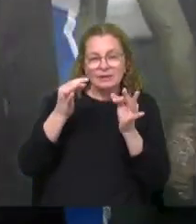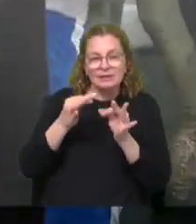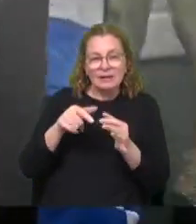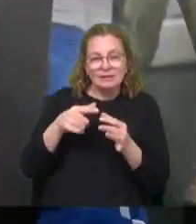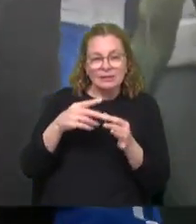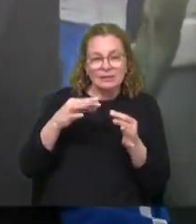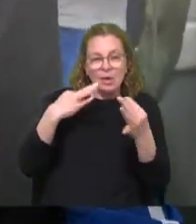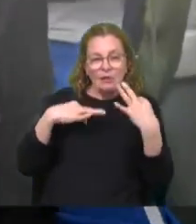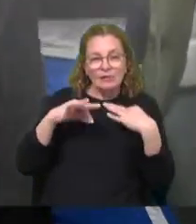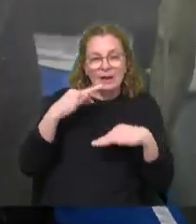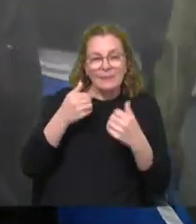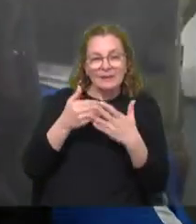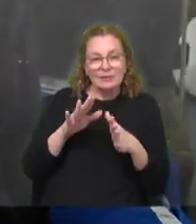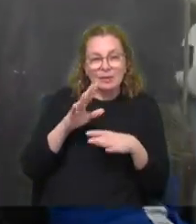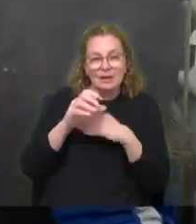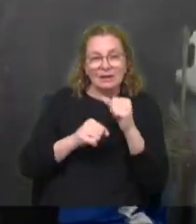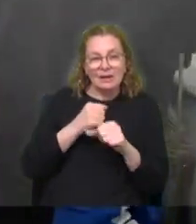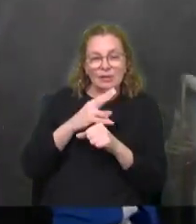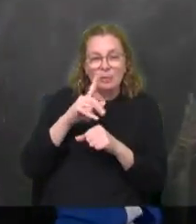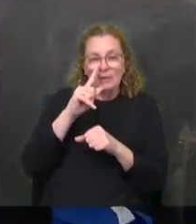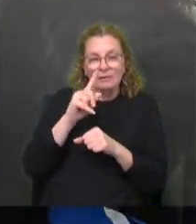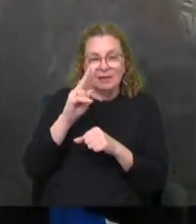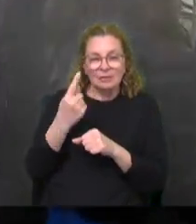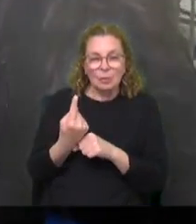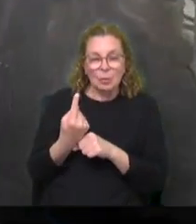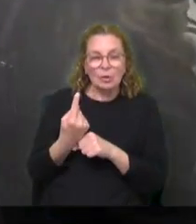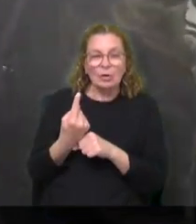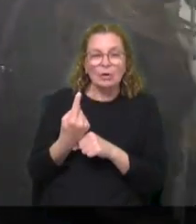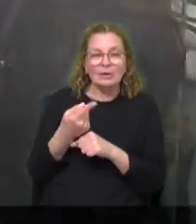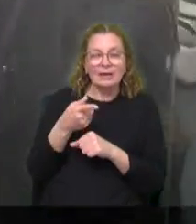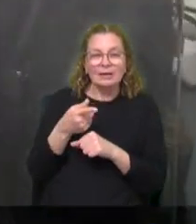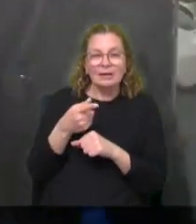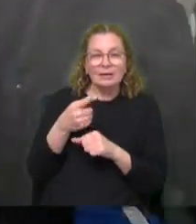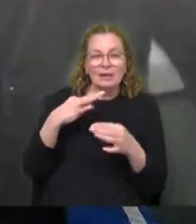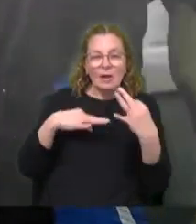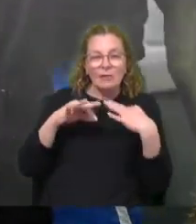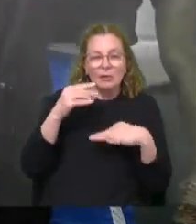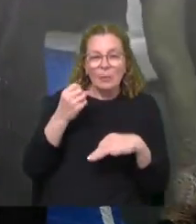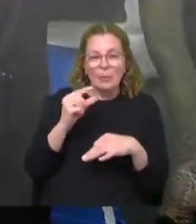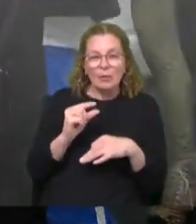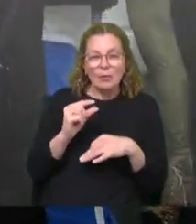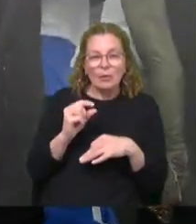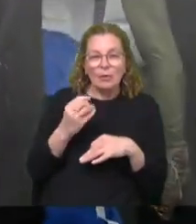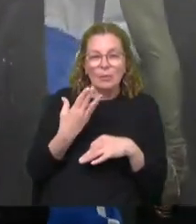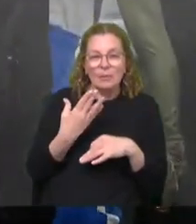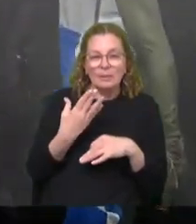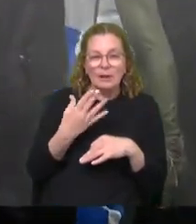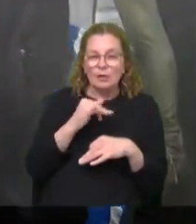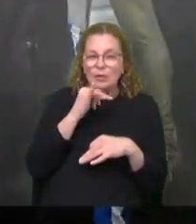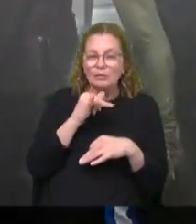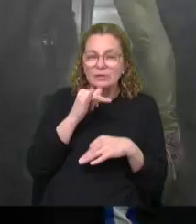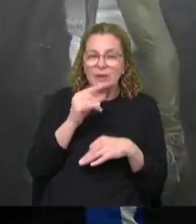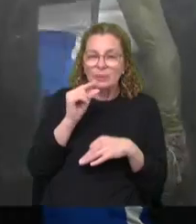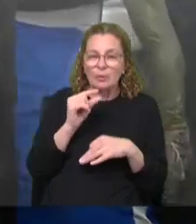obra nació en el 2021 en House of Polenta, que ahí esa obra fue como un poco para poder contar un poco más de lo